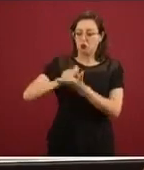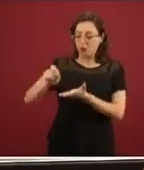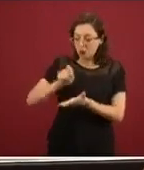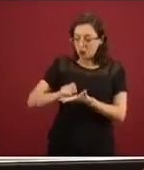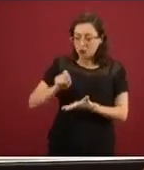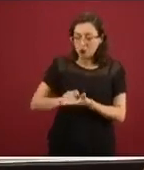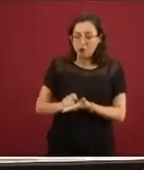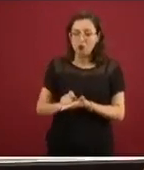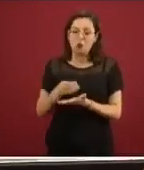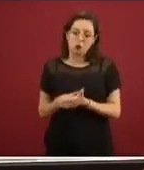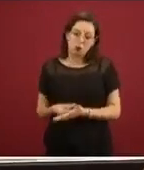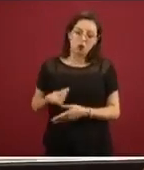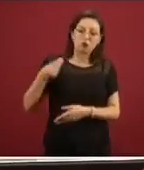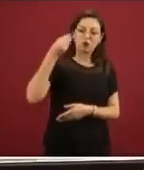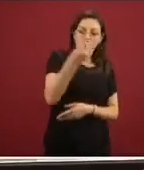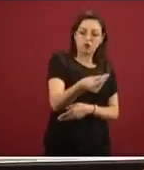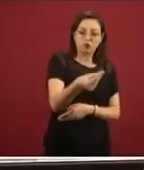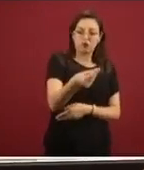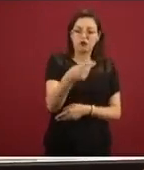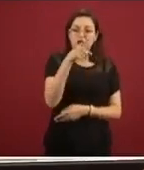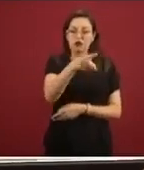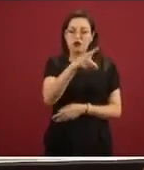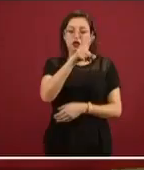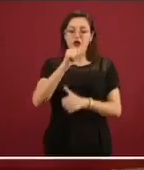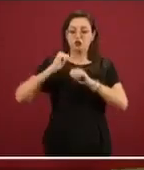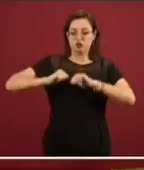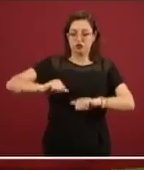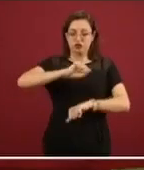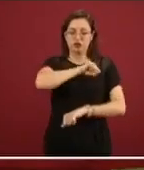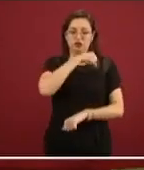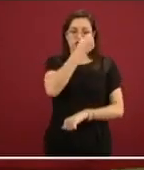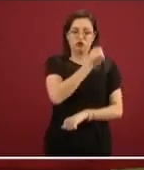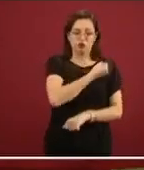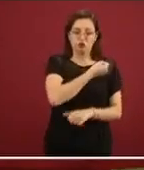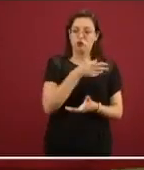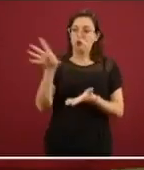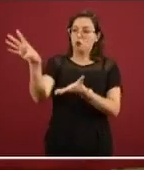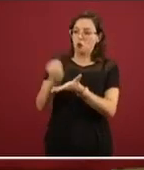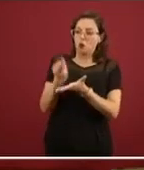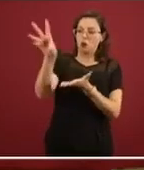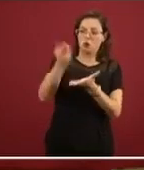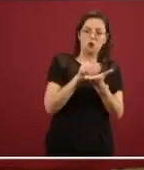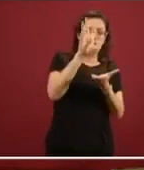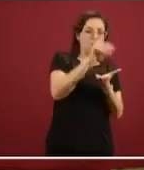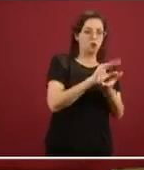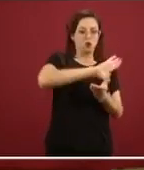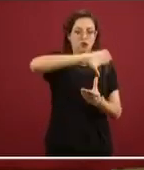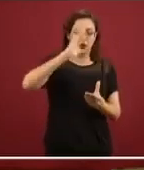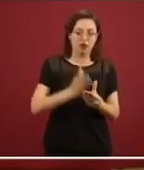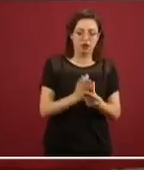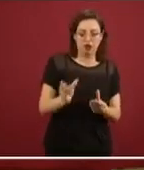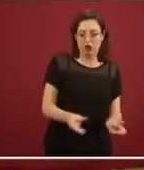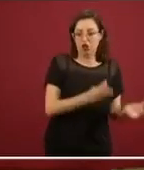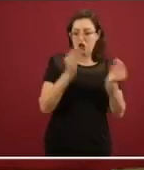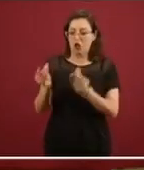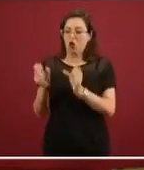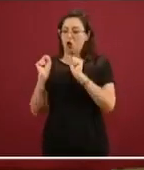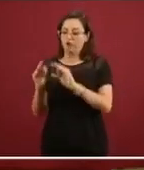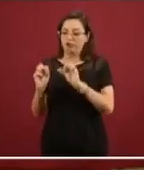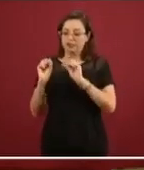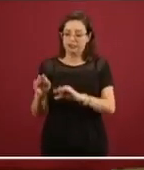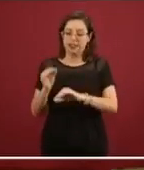un papelito y se lo daban a la jurisdicción sanitaria. La jurisdicción sanitaria integraba la información y se lo daba a la oficina